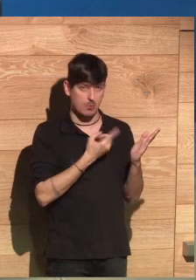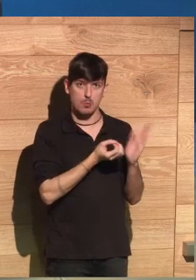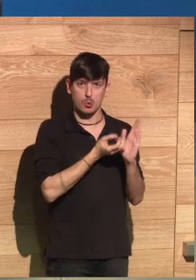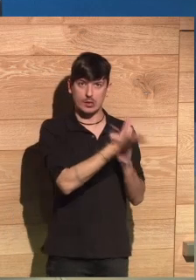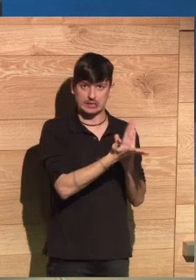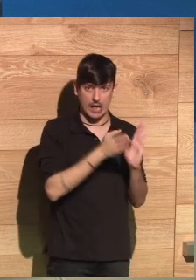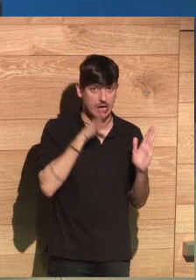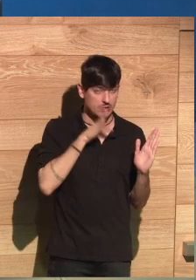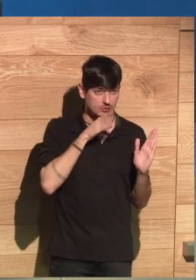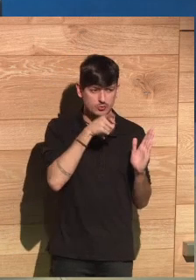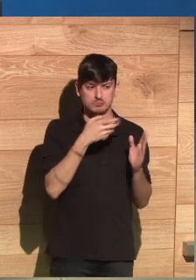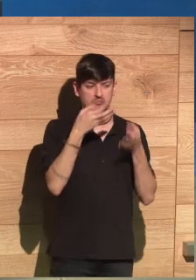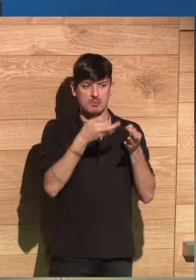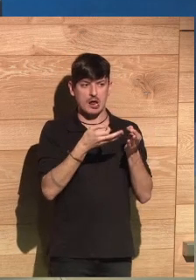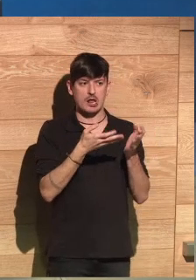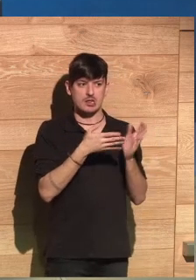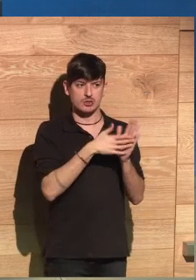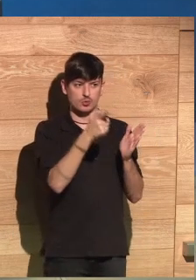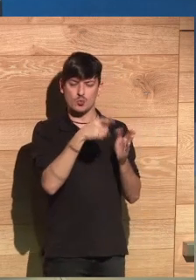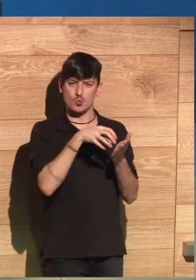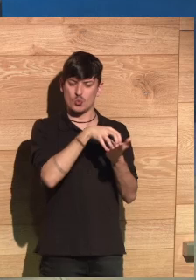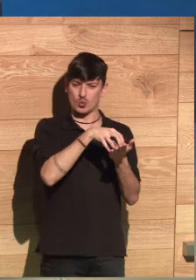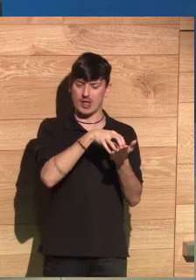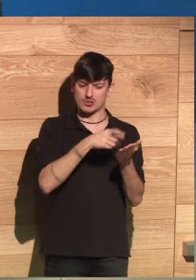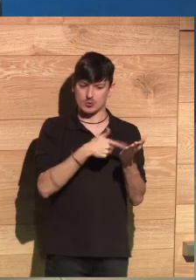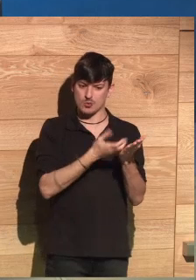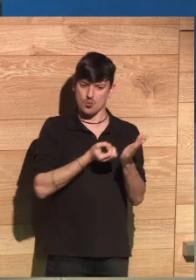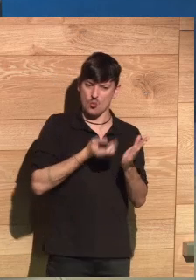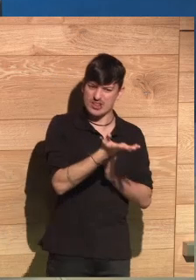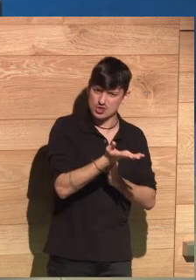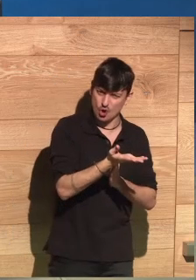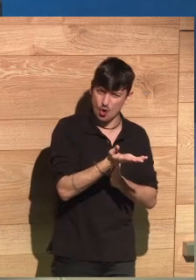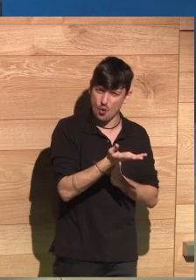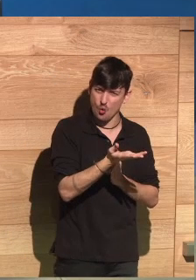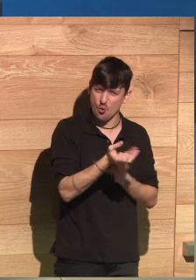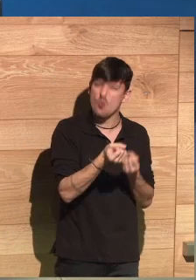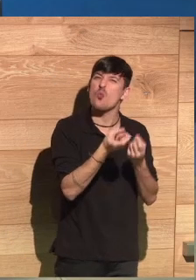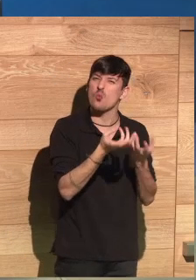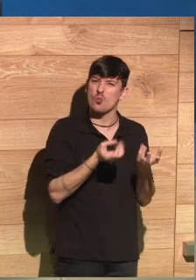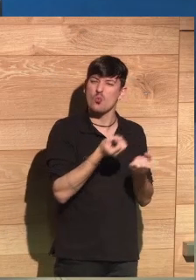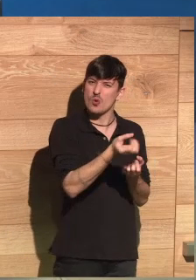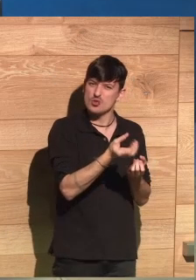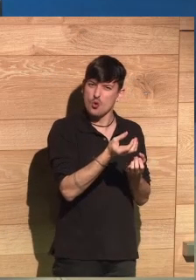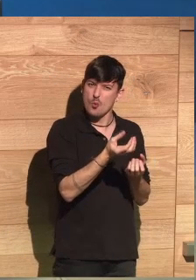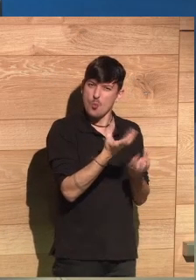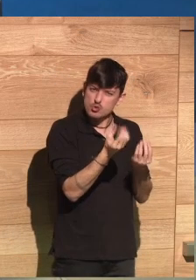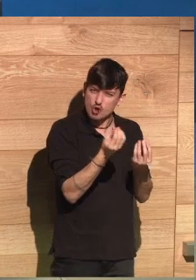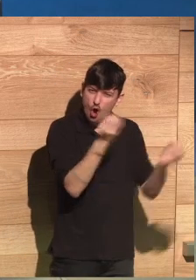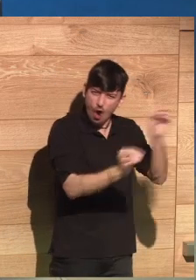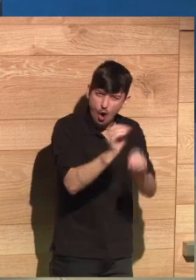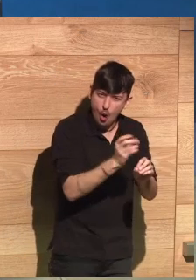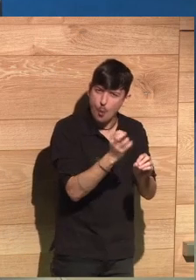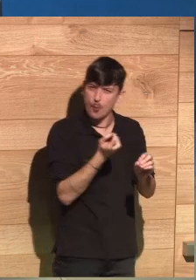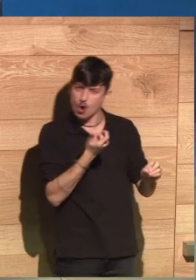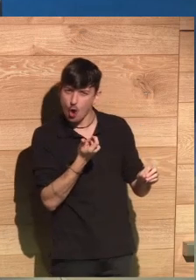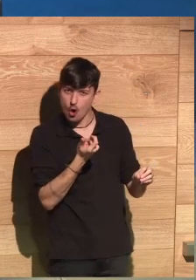cuando hablas de lo que cuenta una novela dudas hasta dónde debes contar, ¿no? Aunque esto no sea una novela de intriga. Pero bueno, es verdad que el crimen